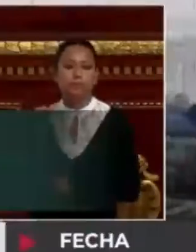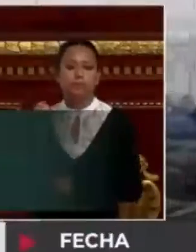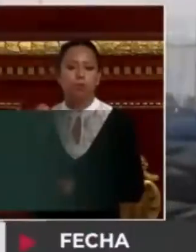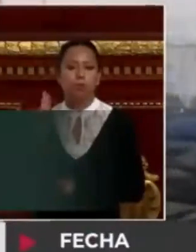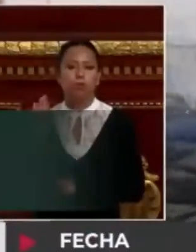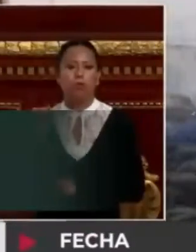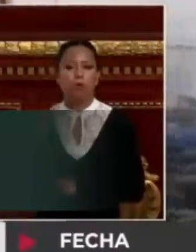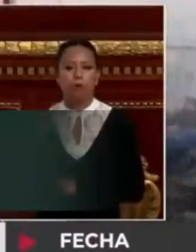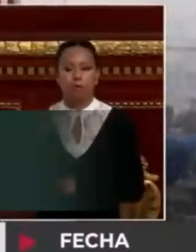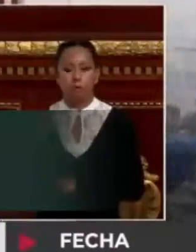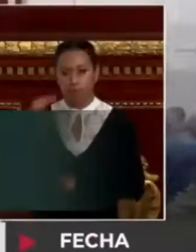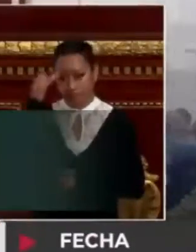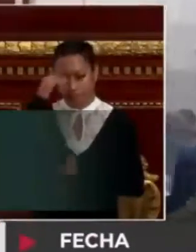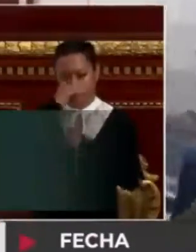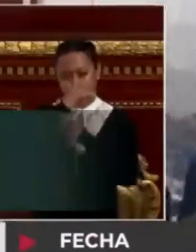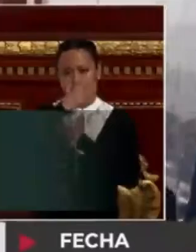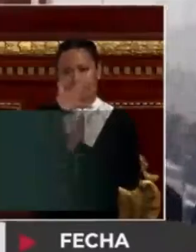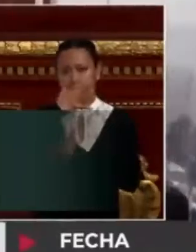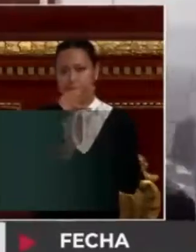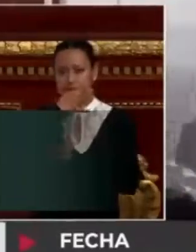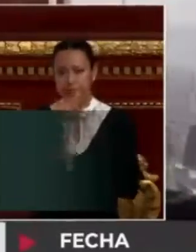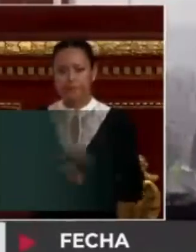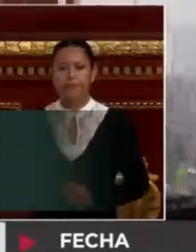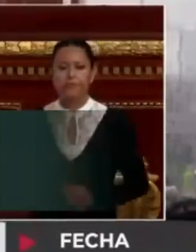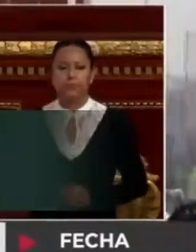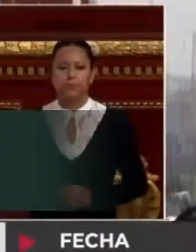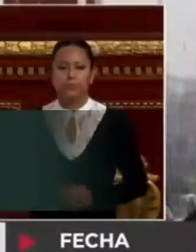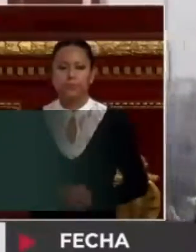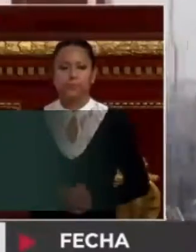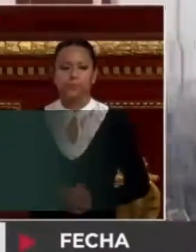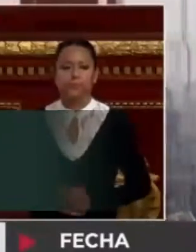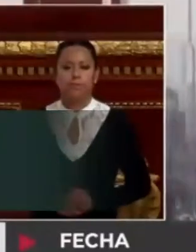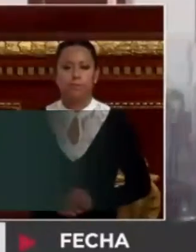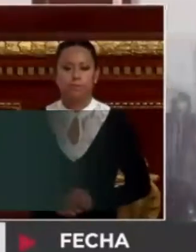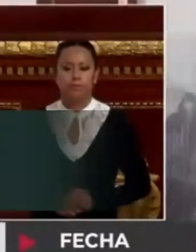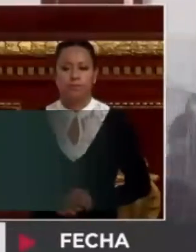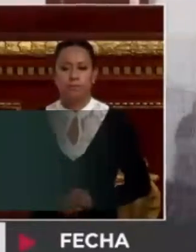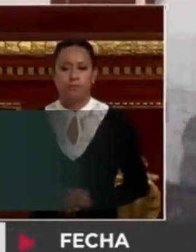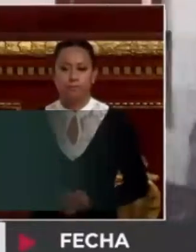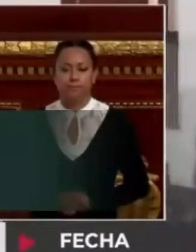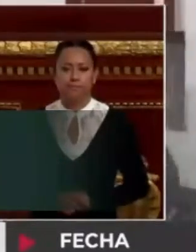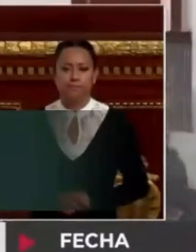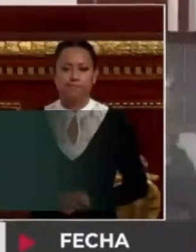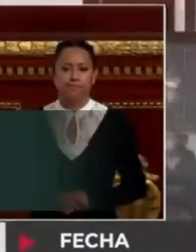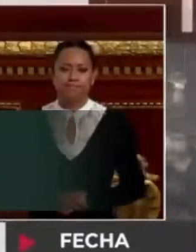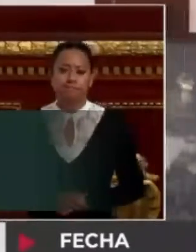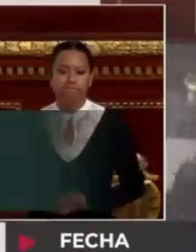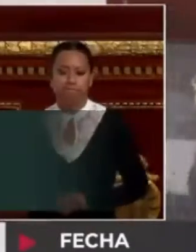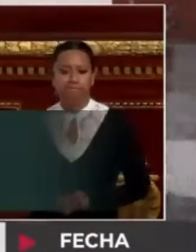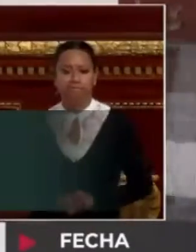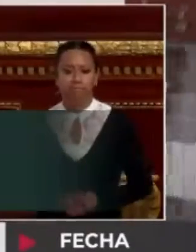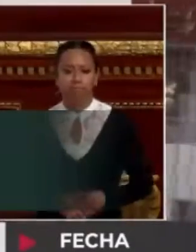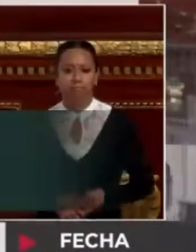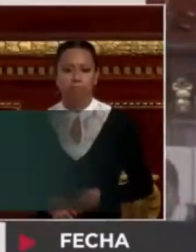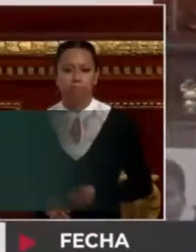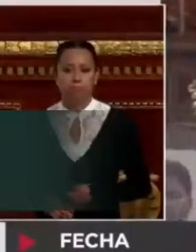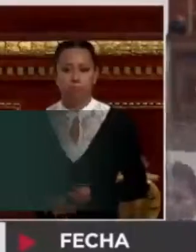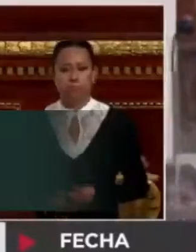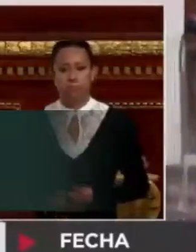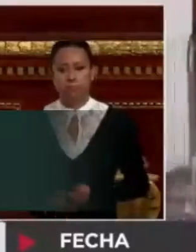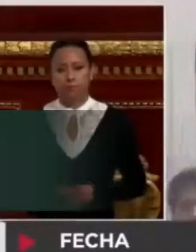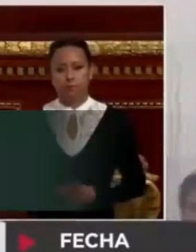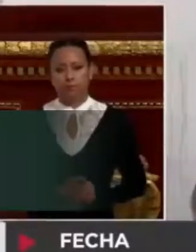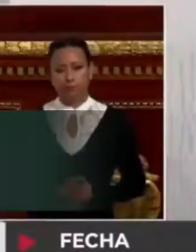Las y los diputados del Congreso de la Ciudad de México aprobaron un exhorto al Instituto Nacional Electoral para que, de conformidad con la Ley Federal